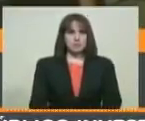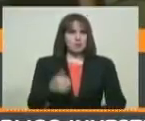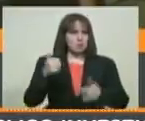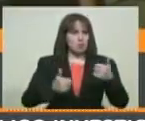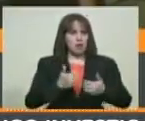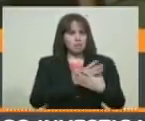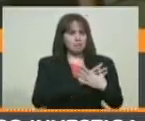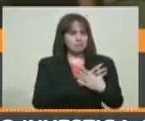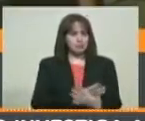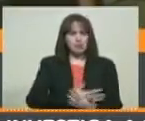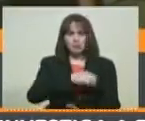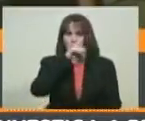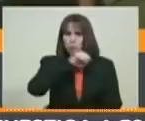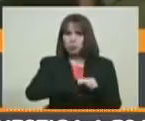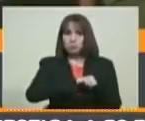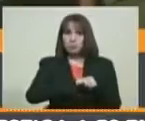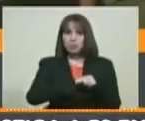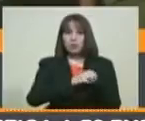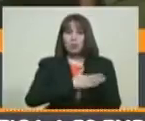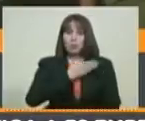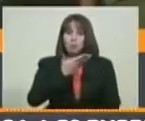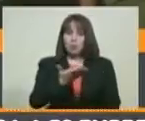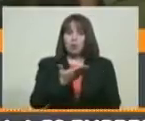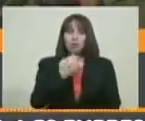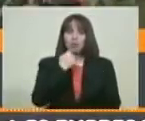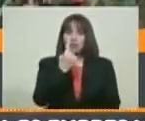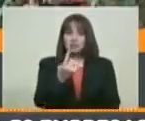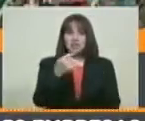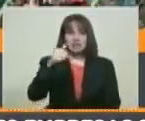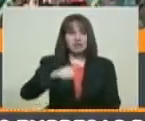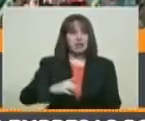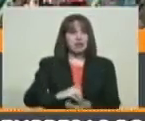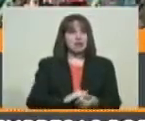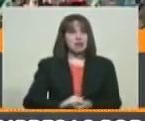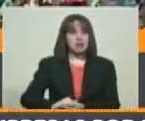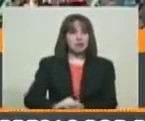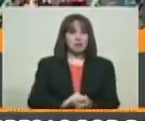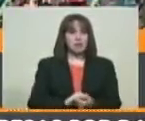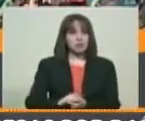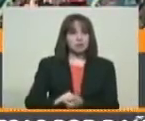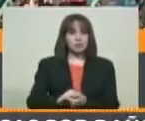pasión. Y les puedo decir desde el Estado Trujillo,